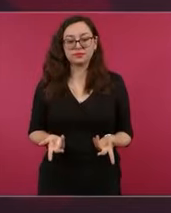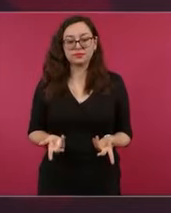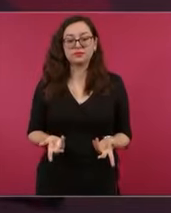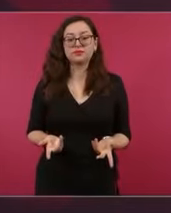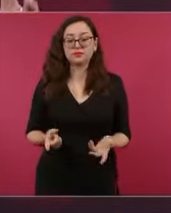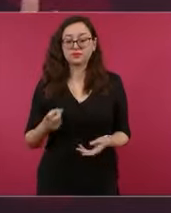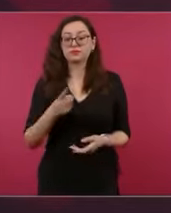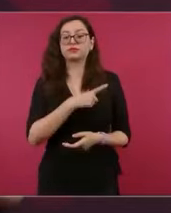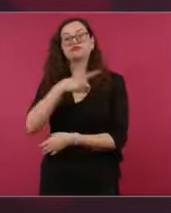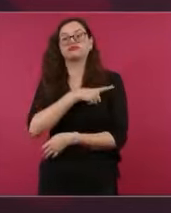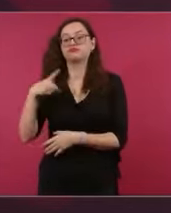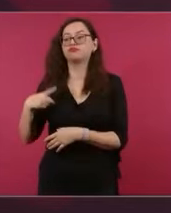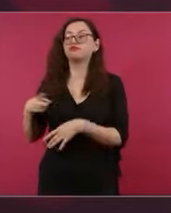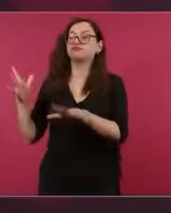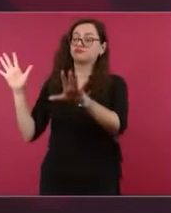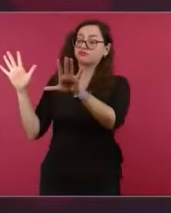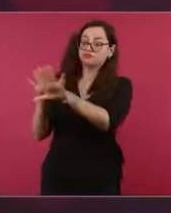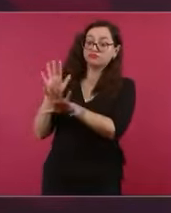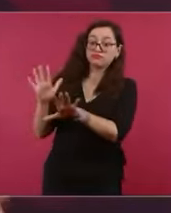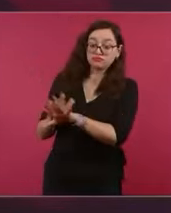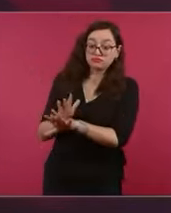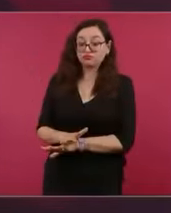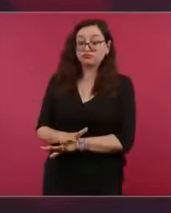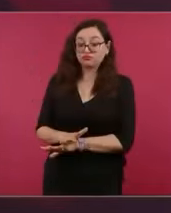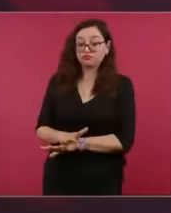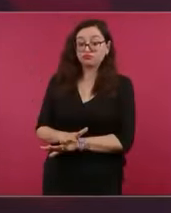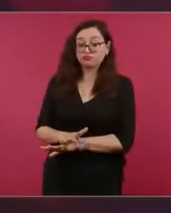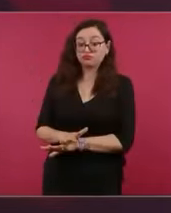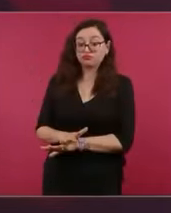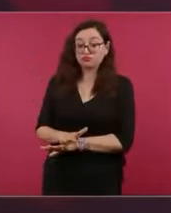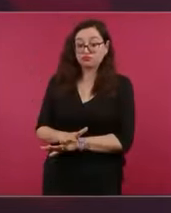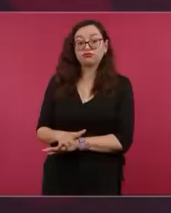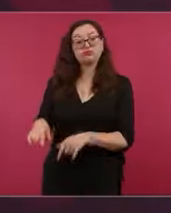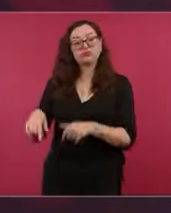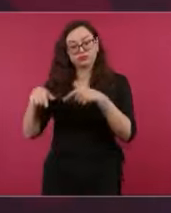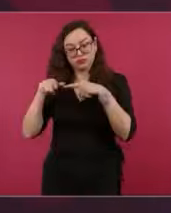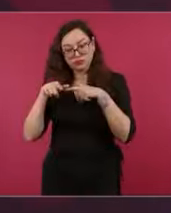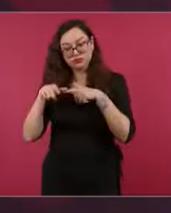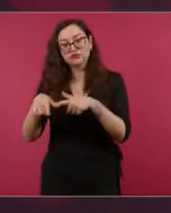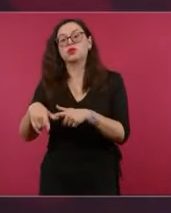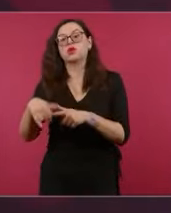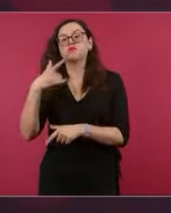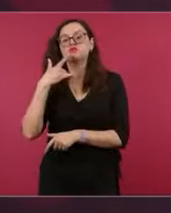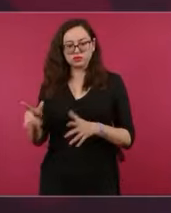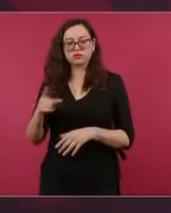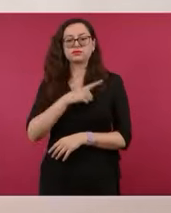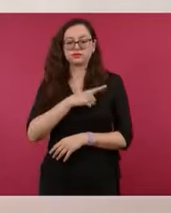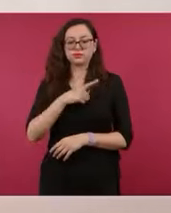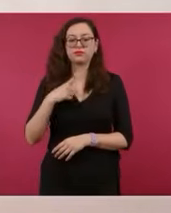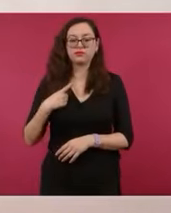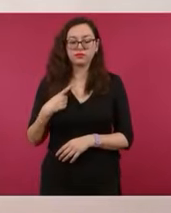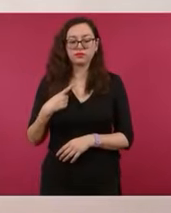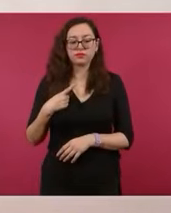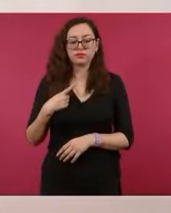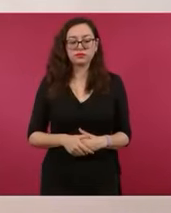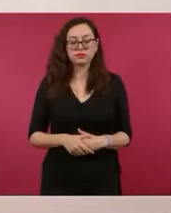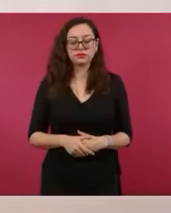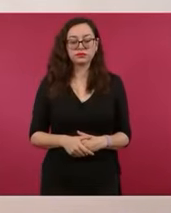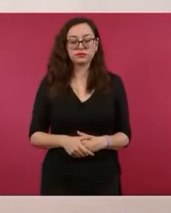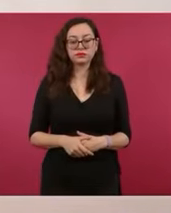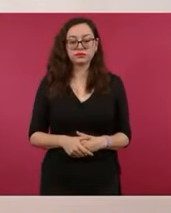que reformarlo, hay que seguir luchando. Yo